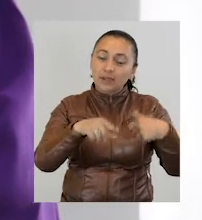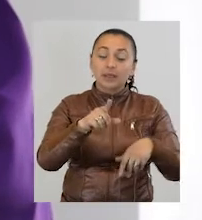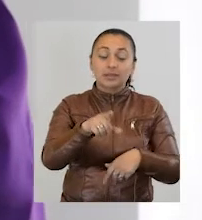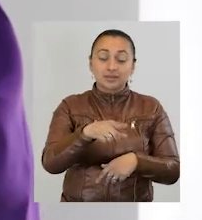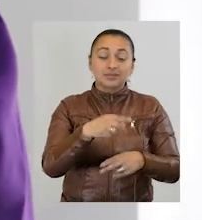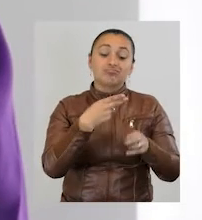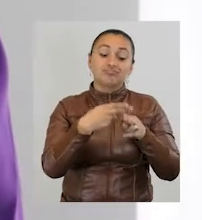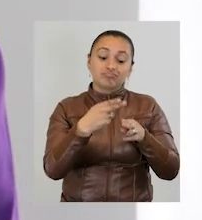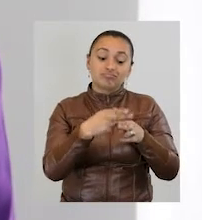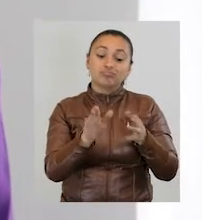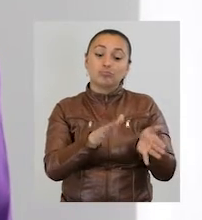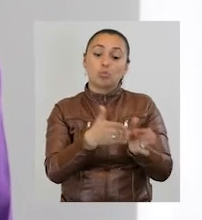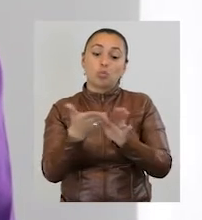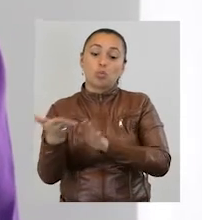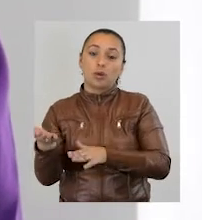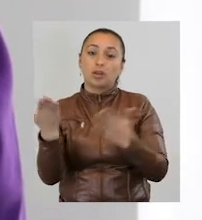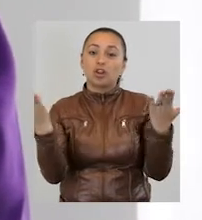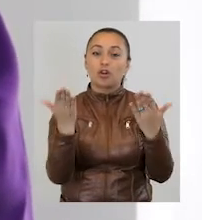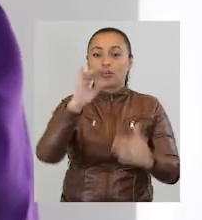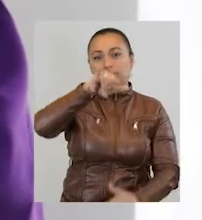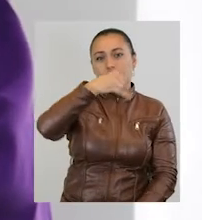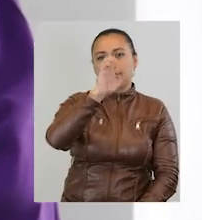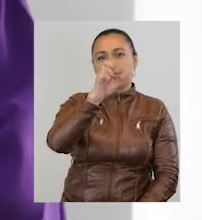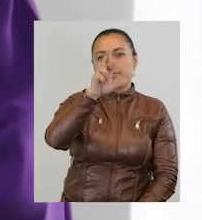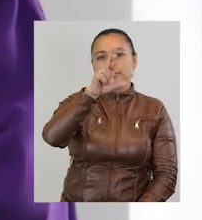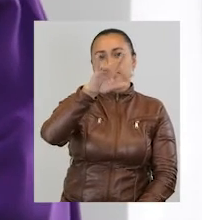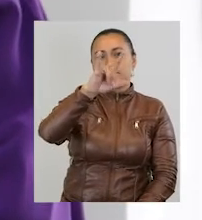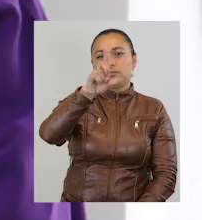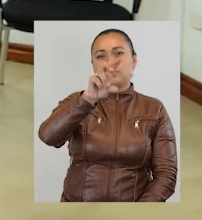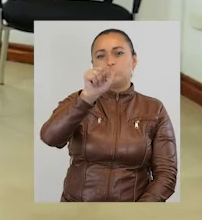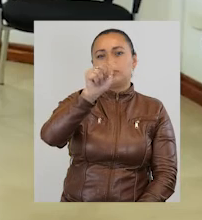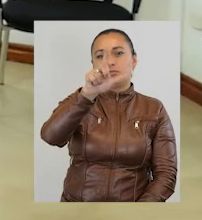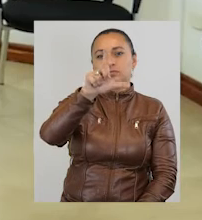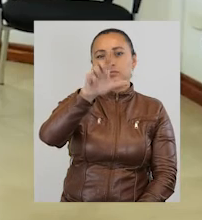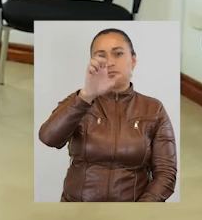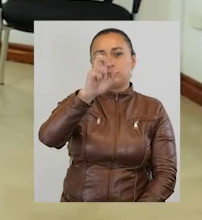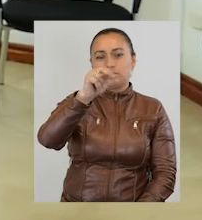la muerte que le esperaba en Jerusalén.